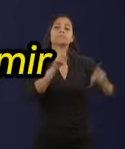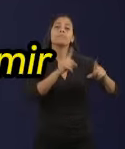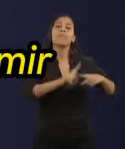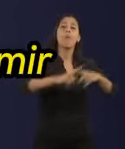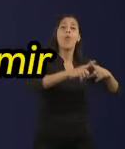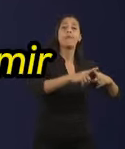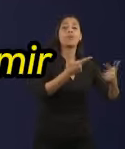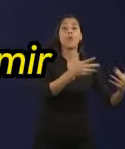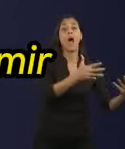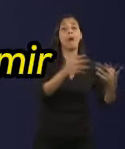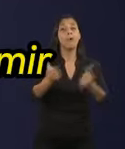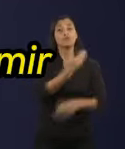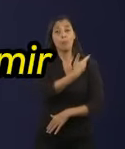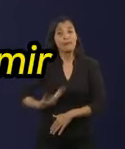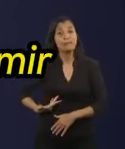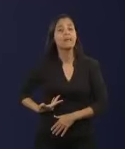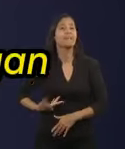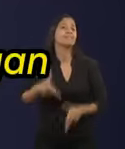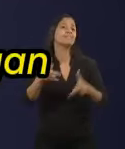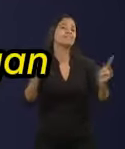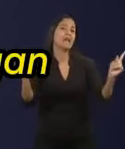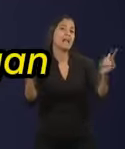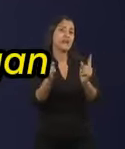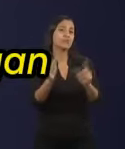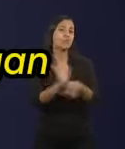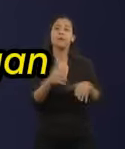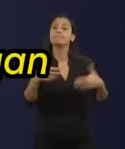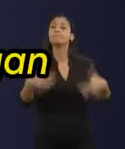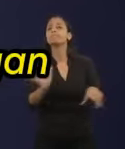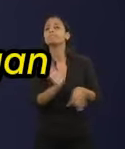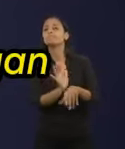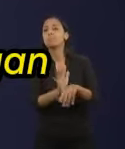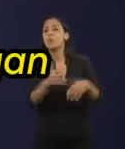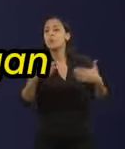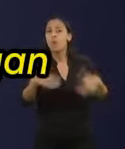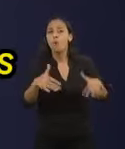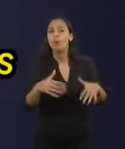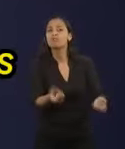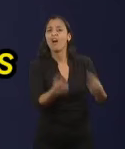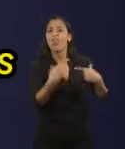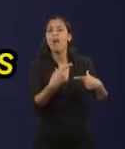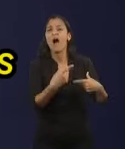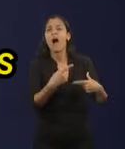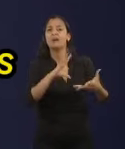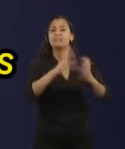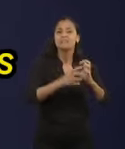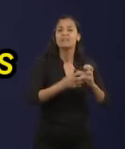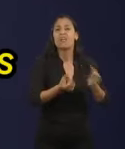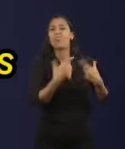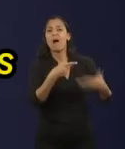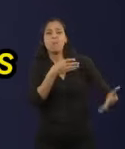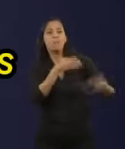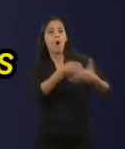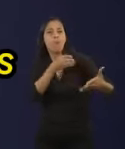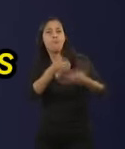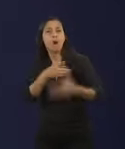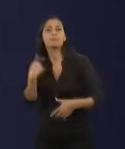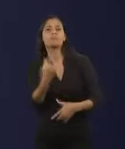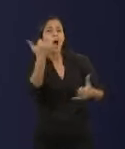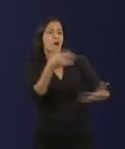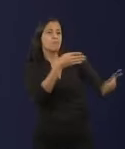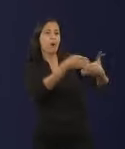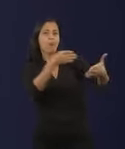parece que lo que hace es resumir un poco eso es no importa los palos que nos pongan en la rueda no importa mucho que tengamos en